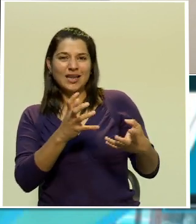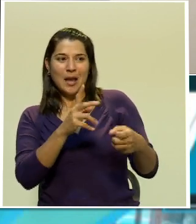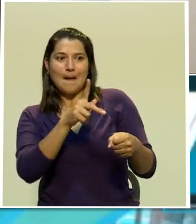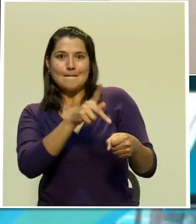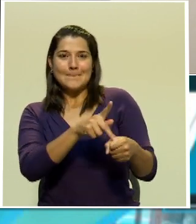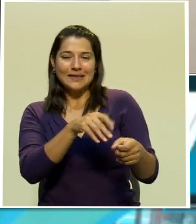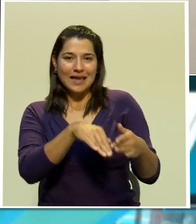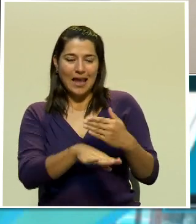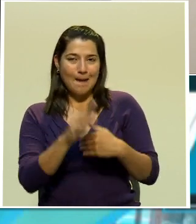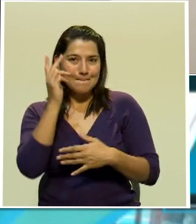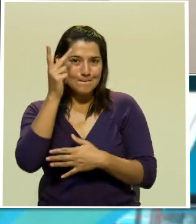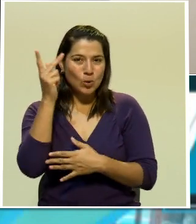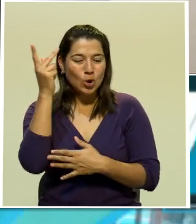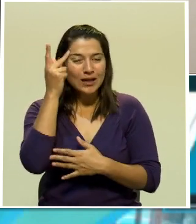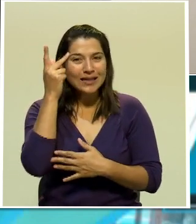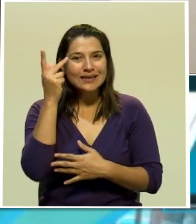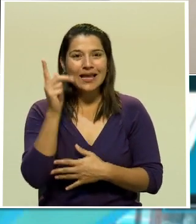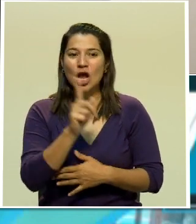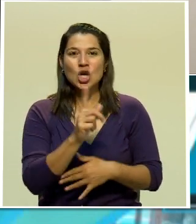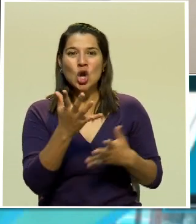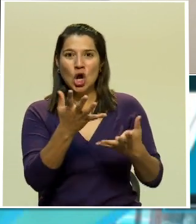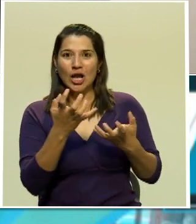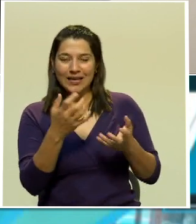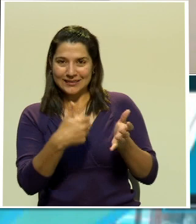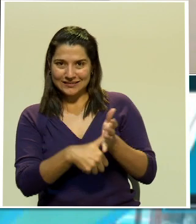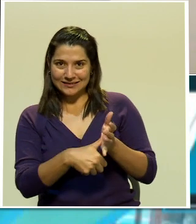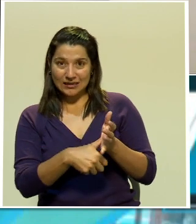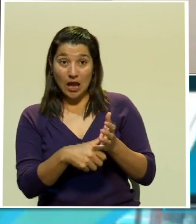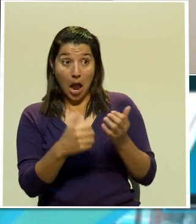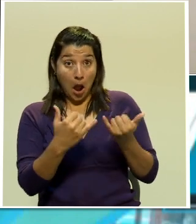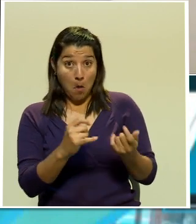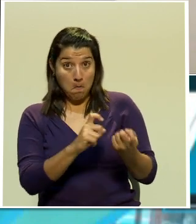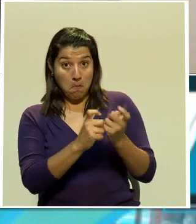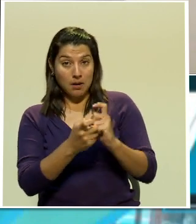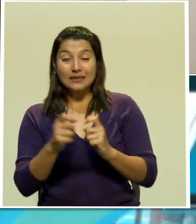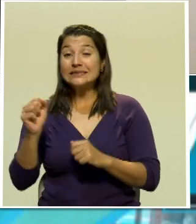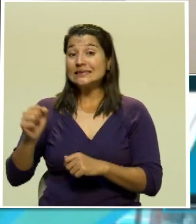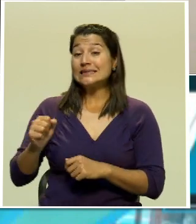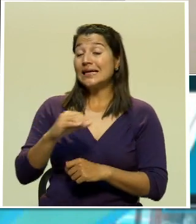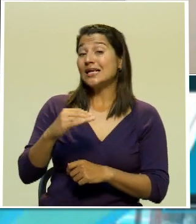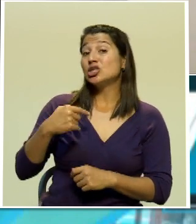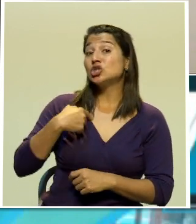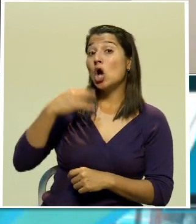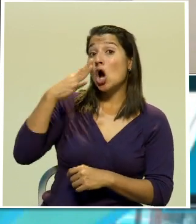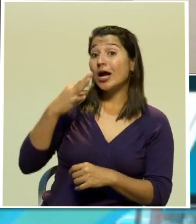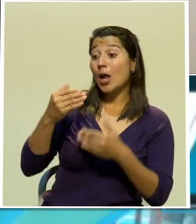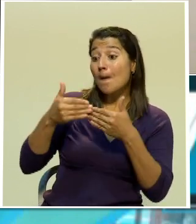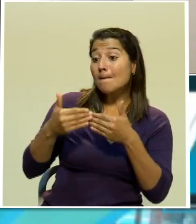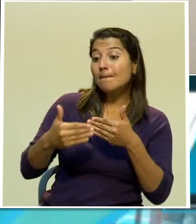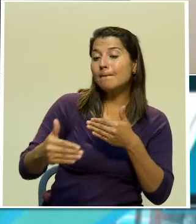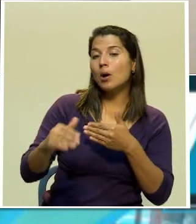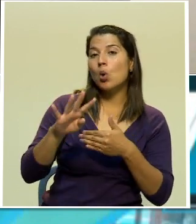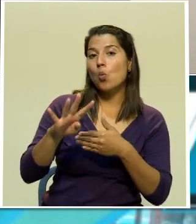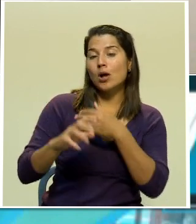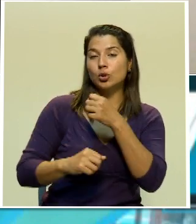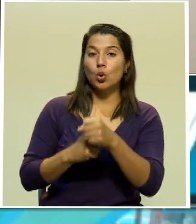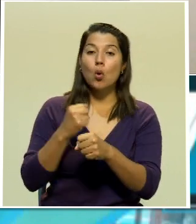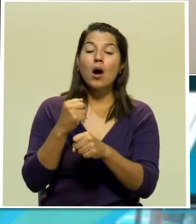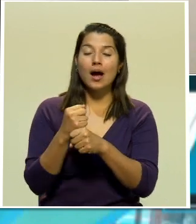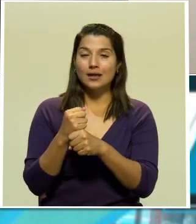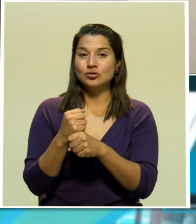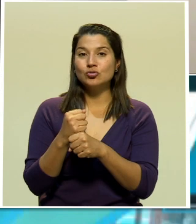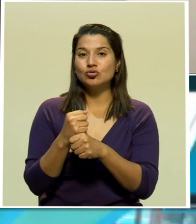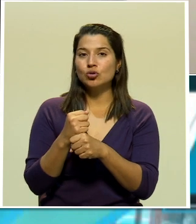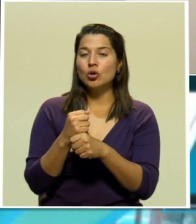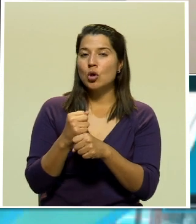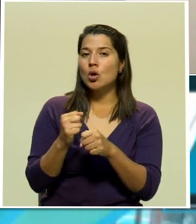participar, de tomar elecciones. Sí, y yo creo que en los próximos 4 años va a haber un fuerte